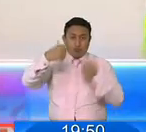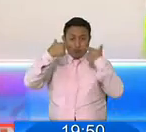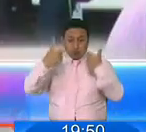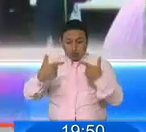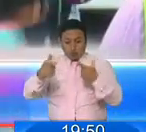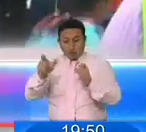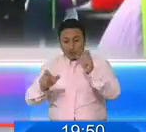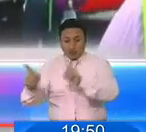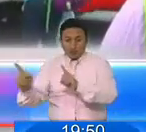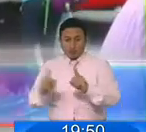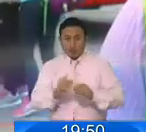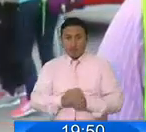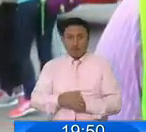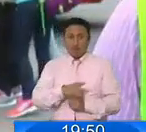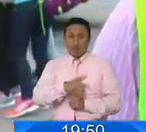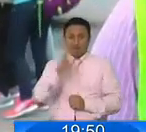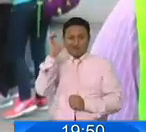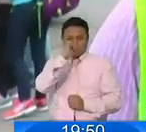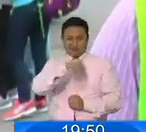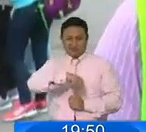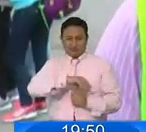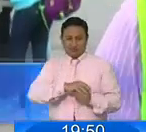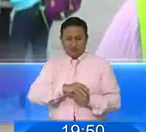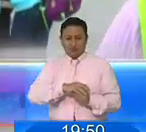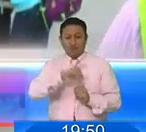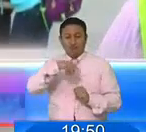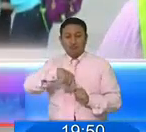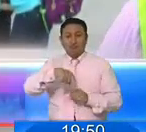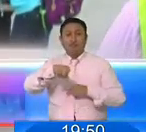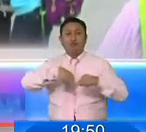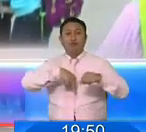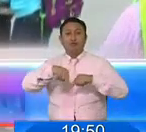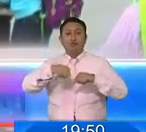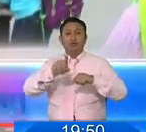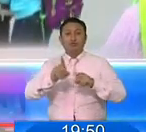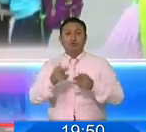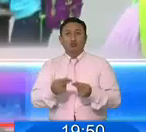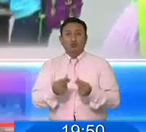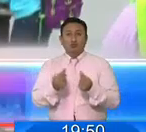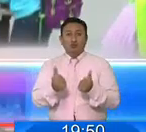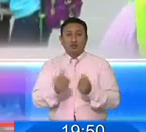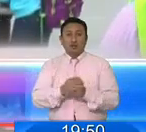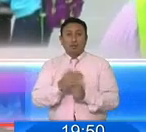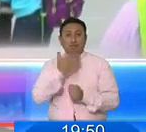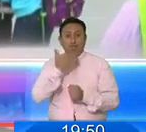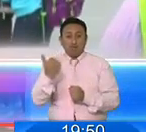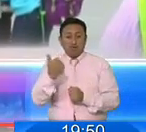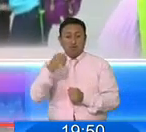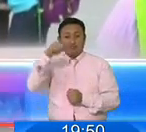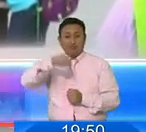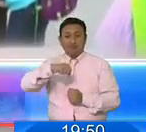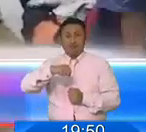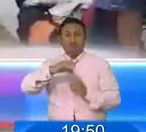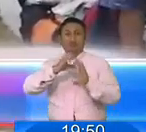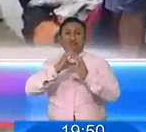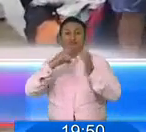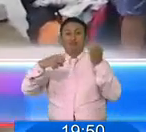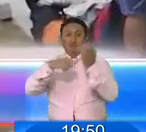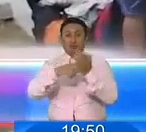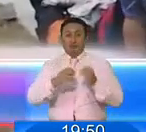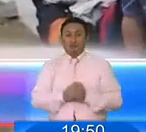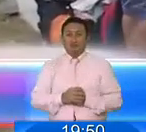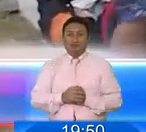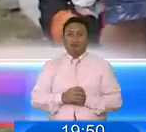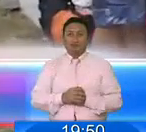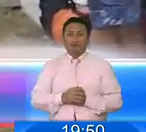extranjeros ellos se dan cuenta de que la calidad del transporte es mejor la que ofrece el terminal terrestre gracia de tucano mientras